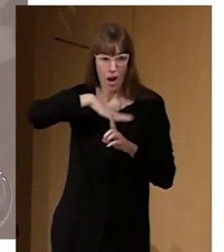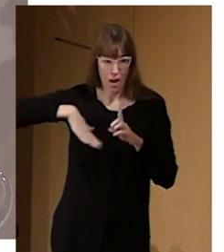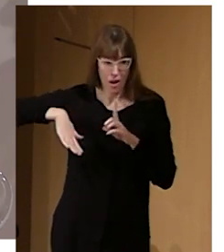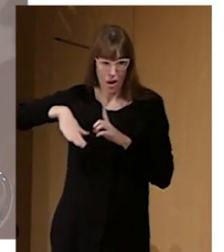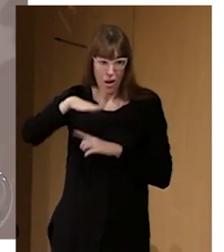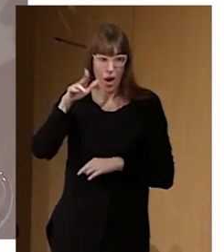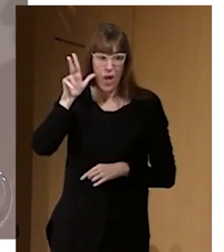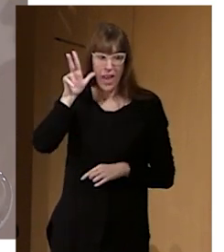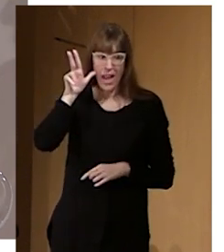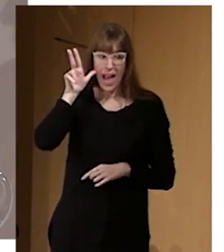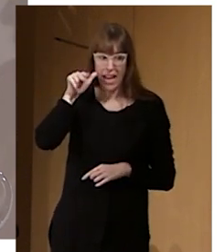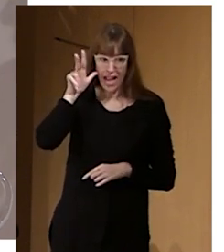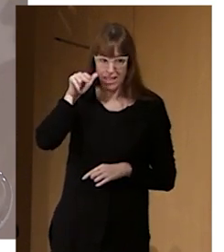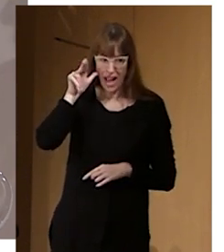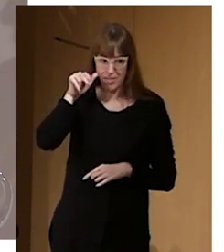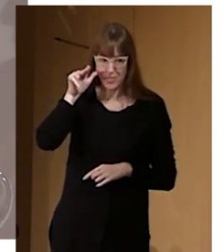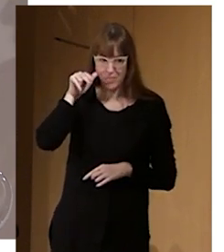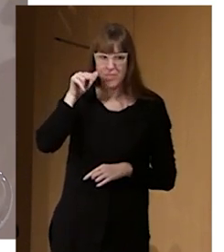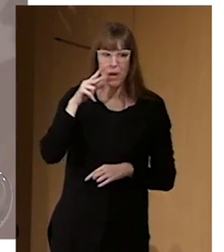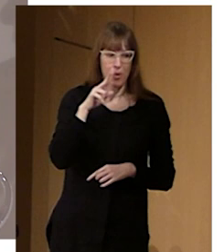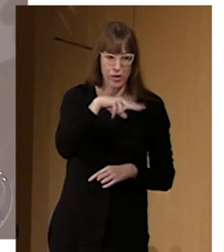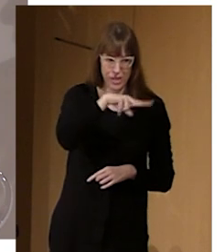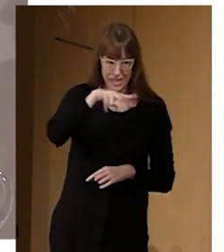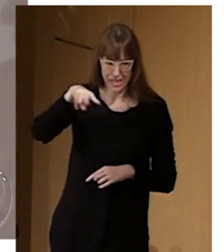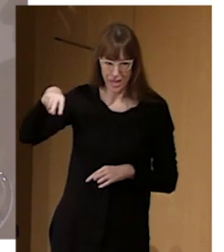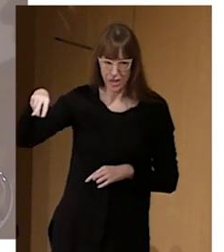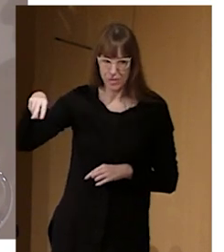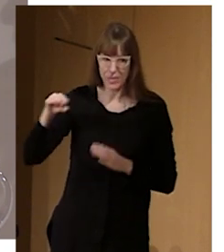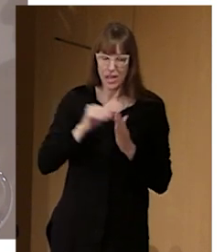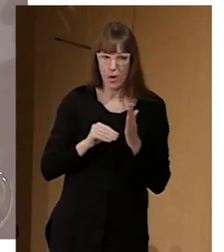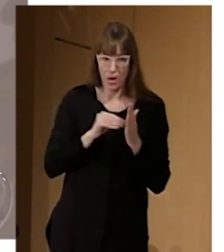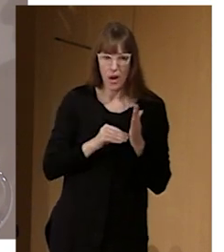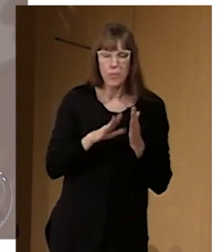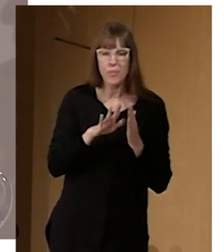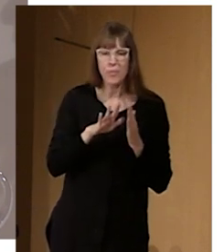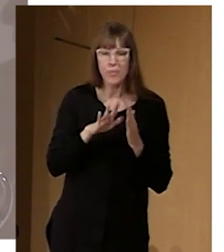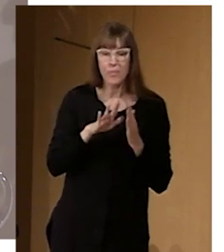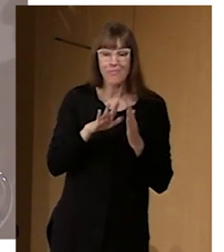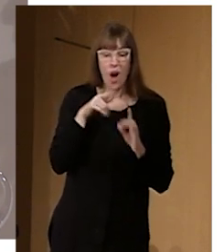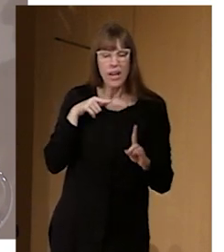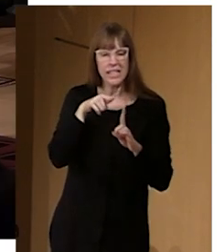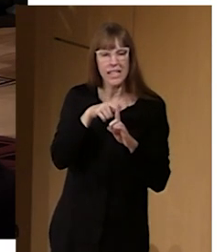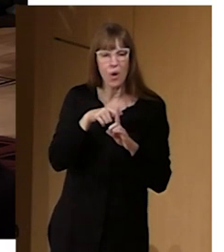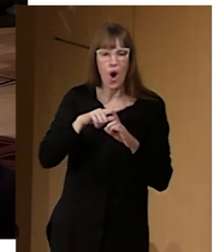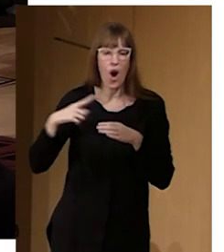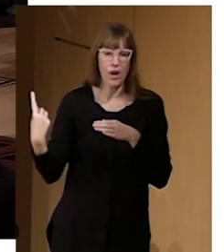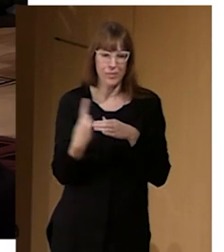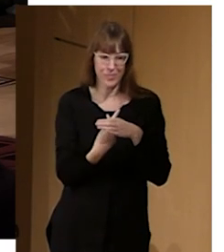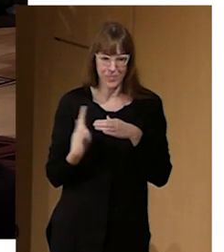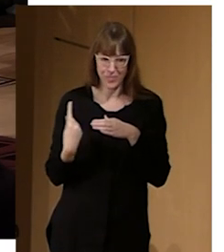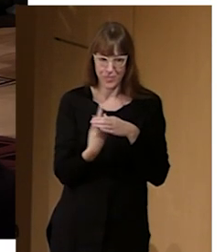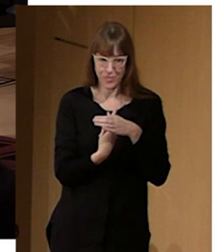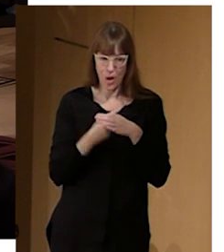orientado a a niños con e eh trastornos de la del espectro autista eh Me